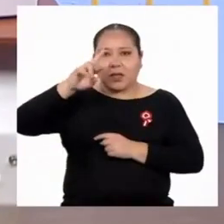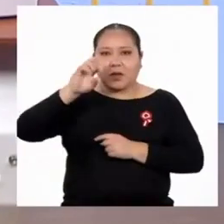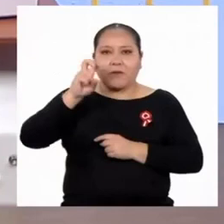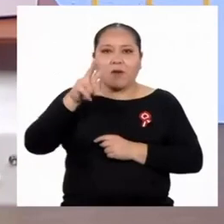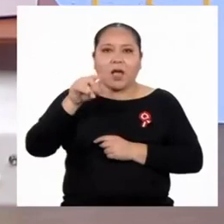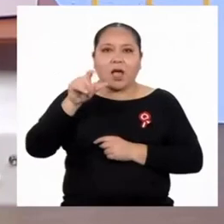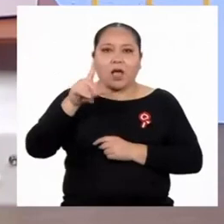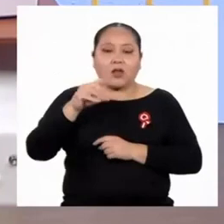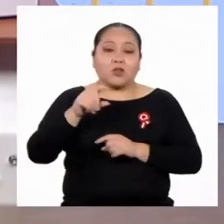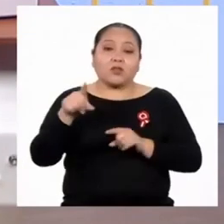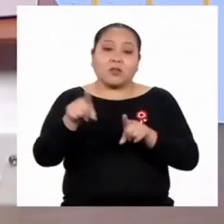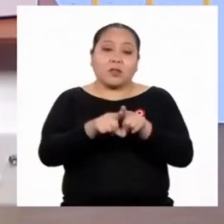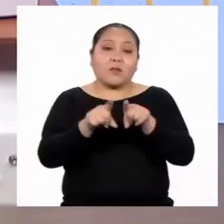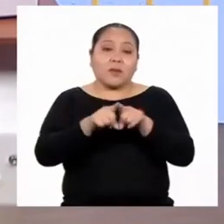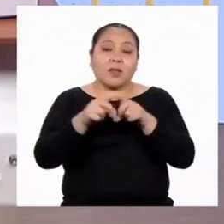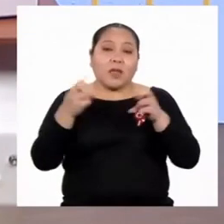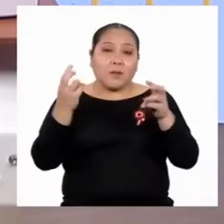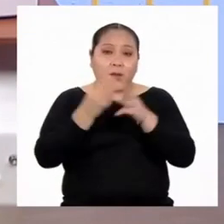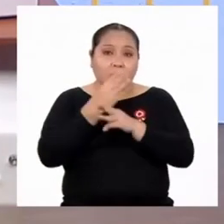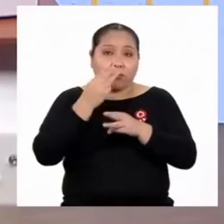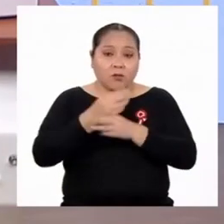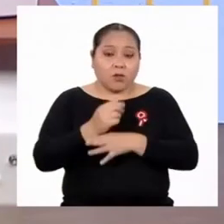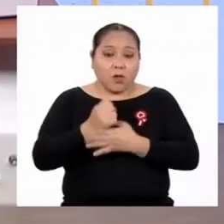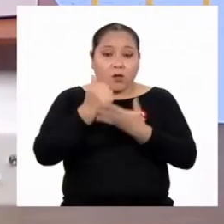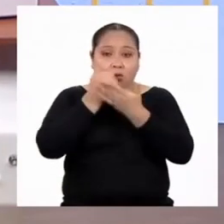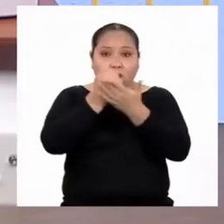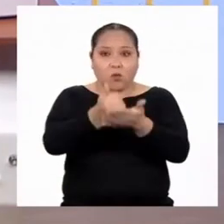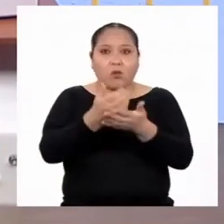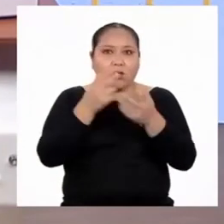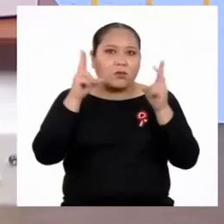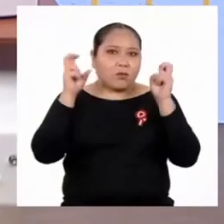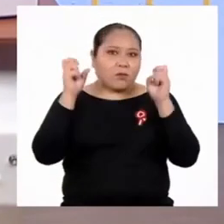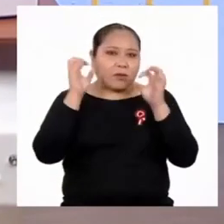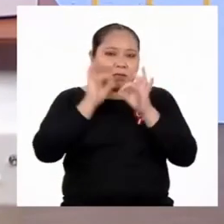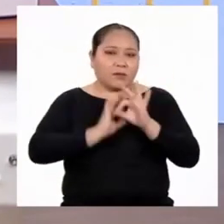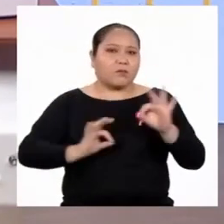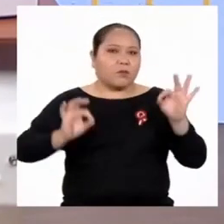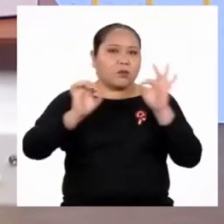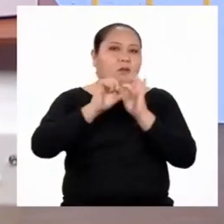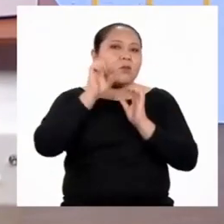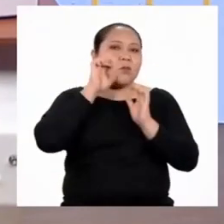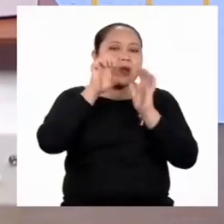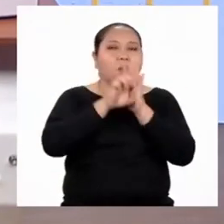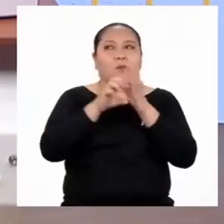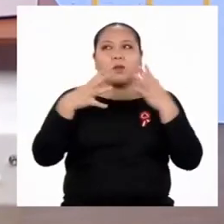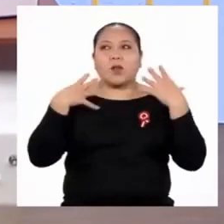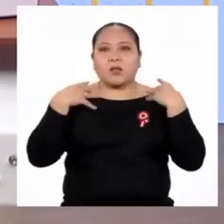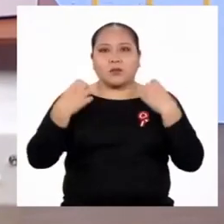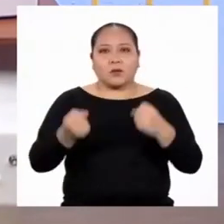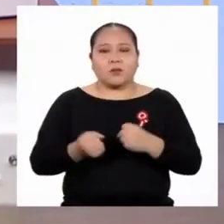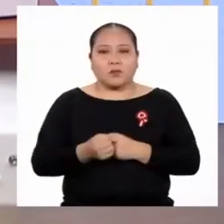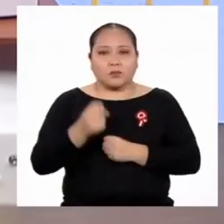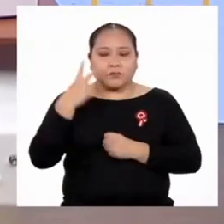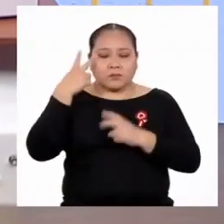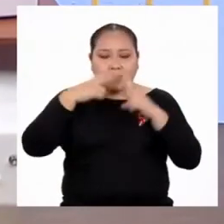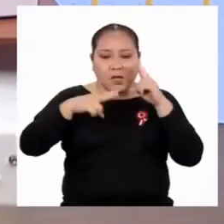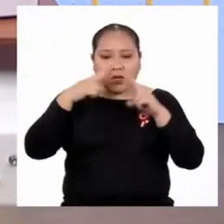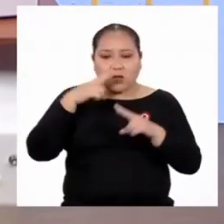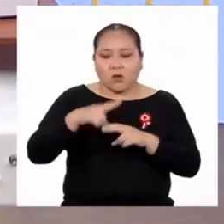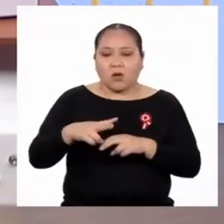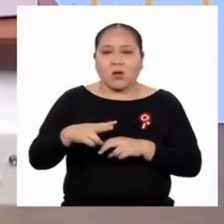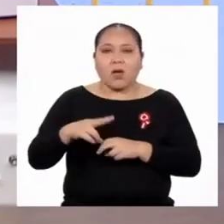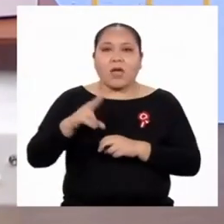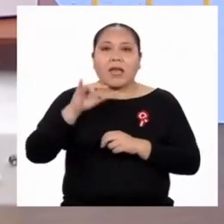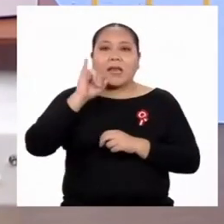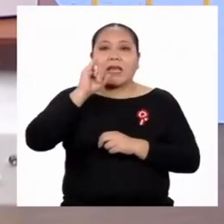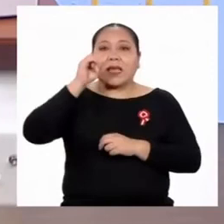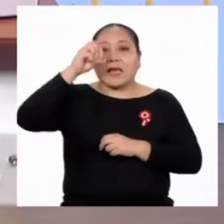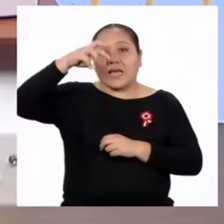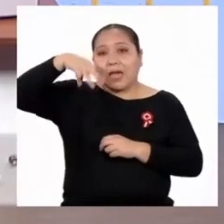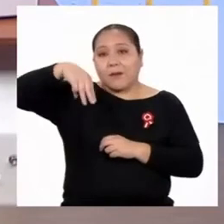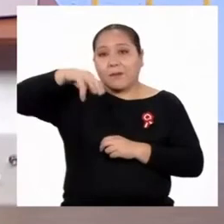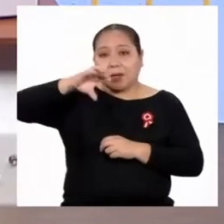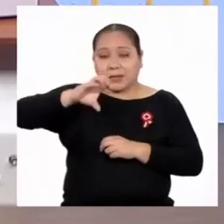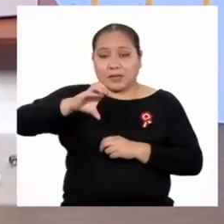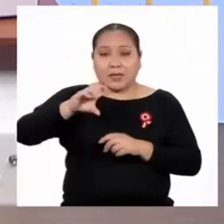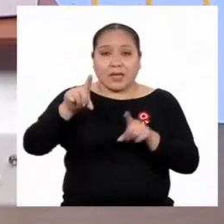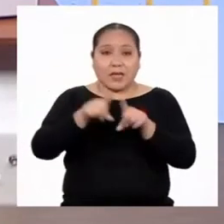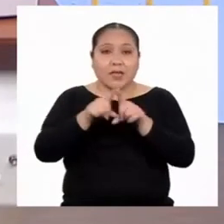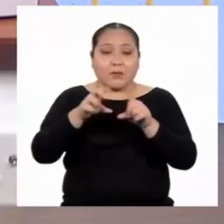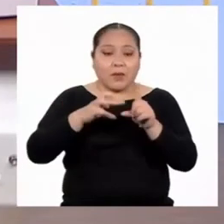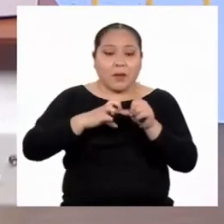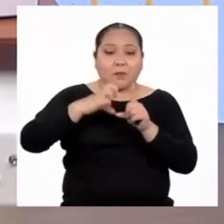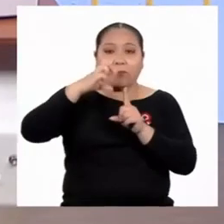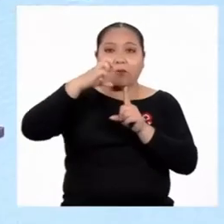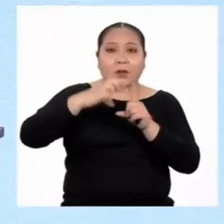matemáticas nos sirven para cosas tan importantes como la salud, midiendo el índice de masa corporal y la